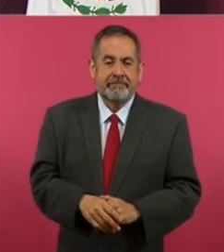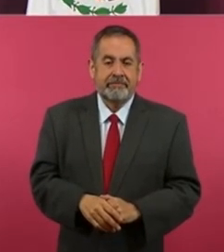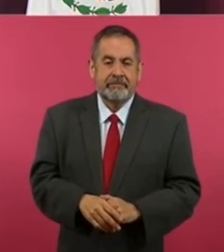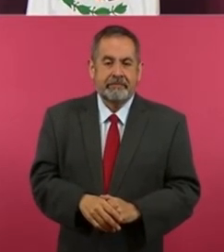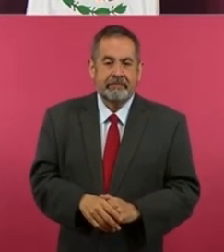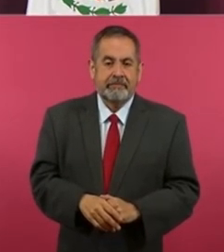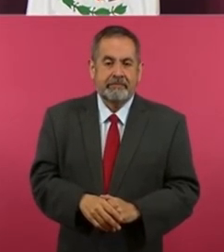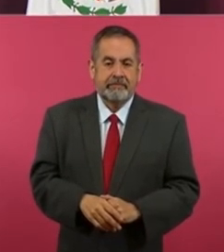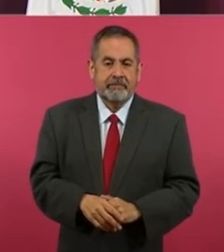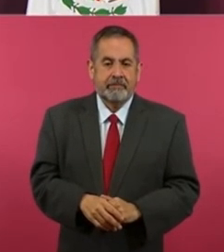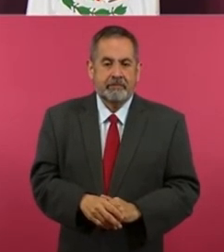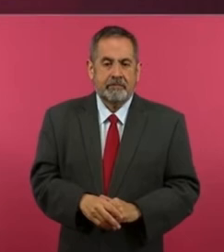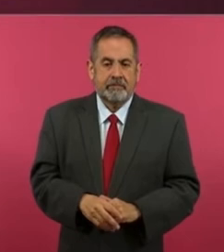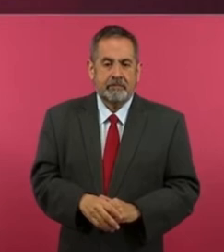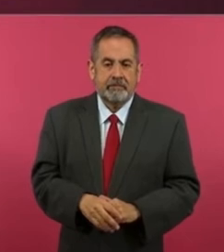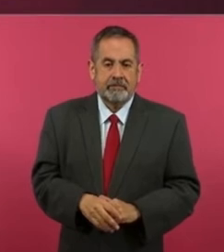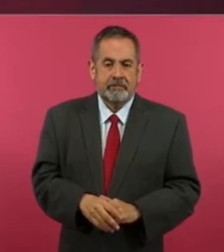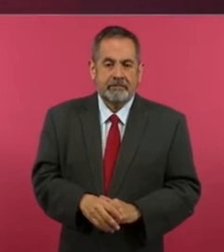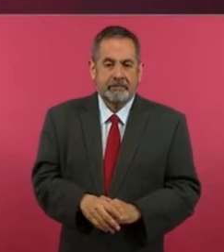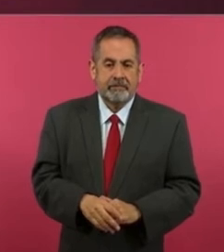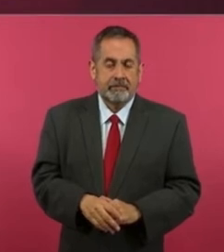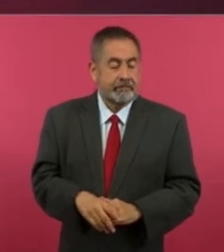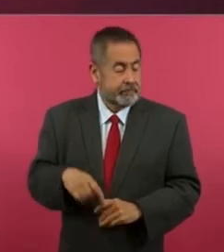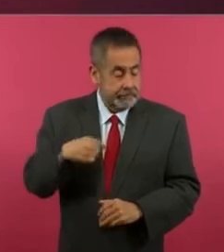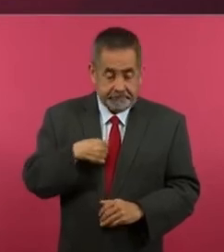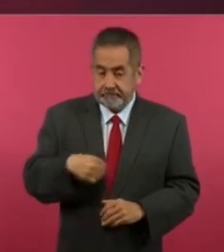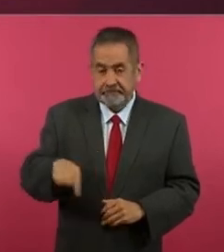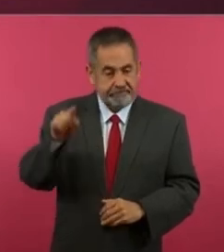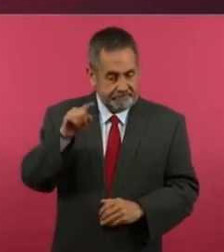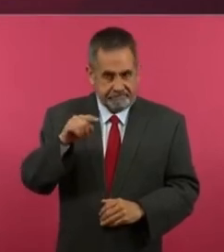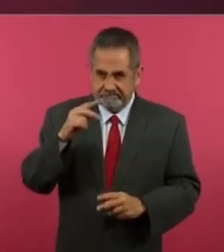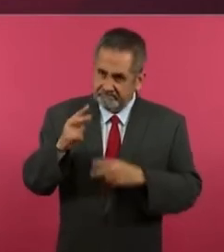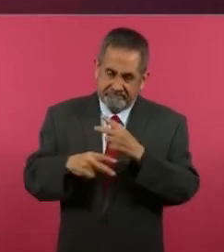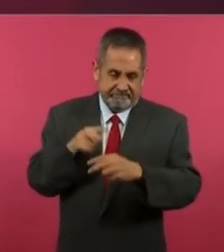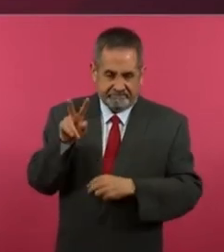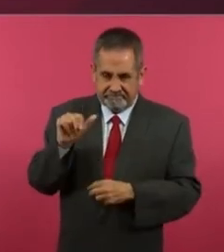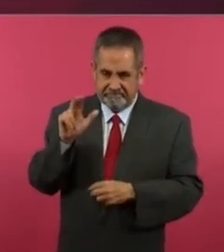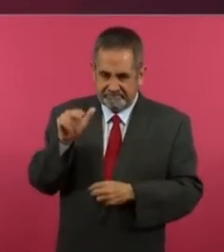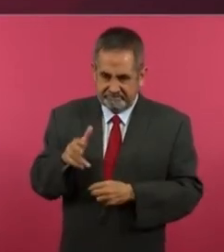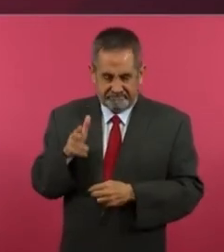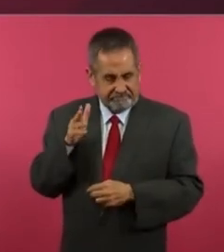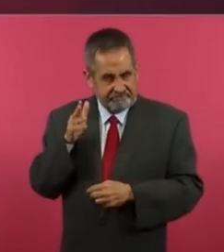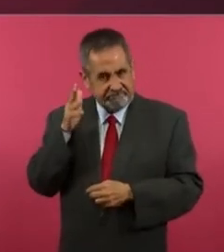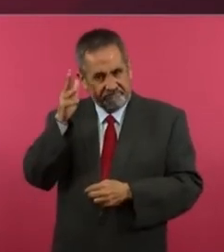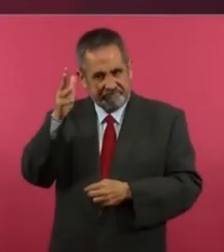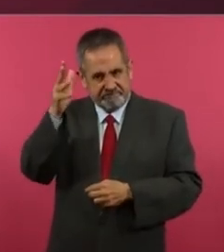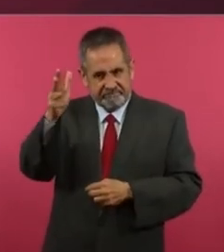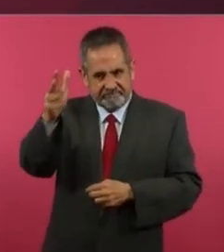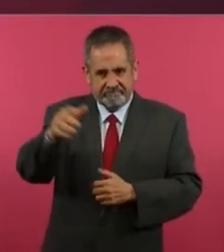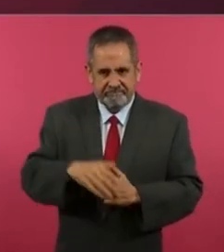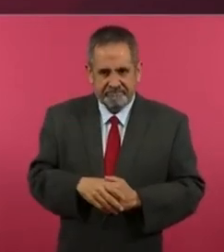Entonces, vamos hacia adelante, y ahora sí vamos a desayunar.